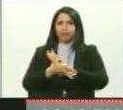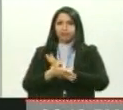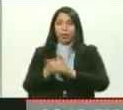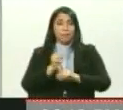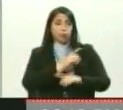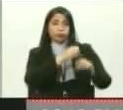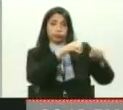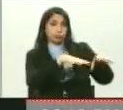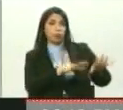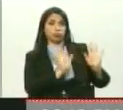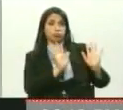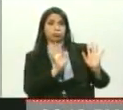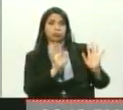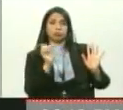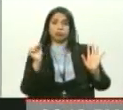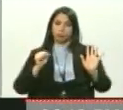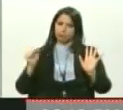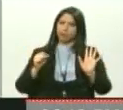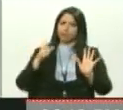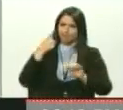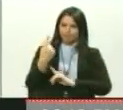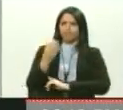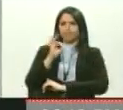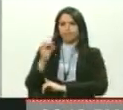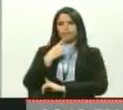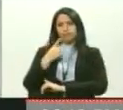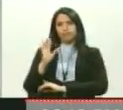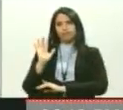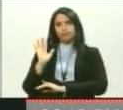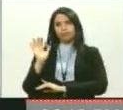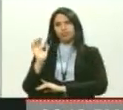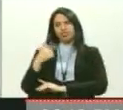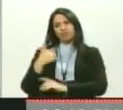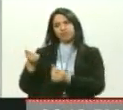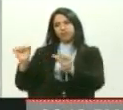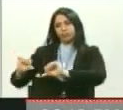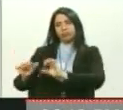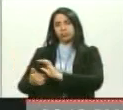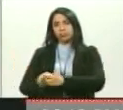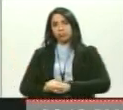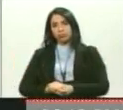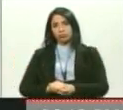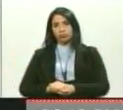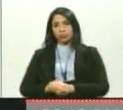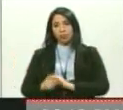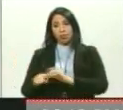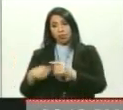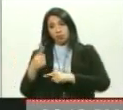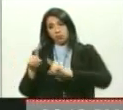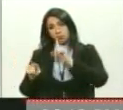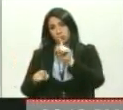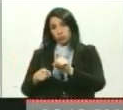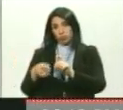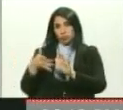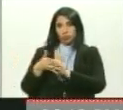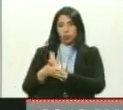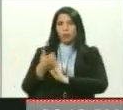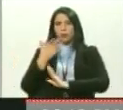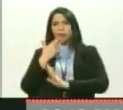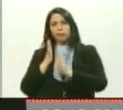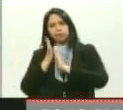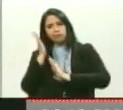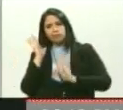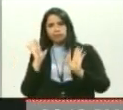rendido. Claro. Que no, y el 1% te dice soy pesimista. ¿Ah? Después hay otra pregunta sobre el hábito del sueño.